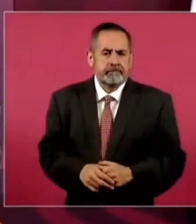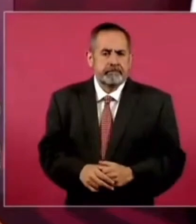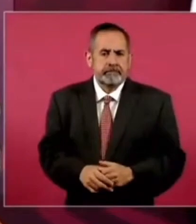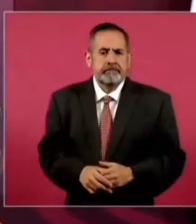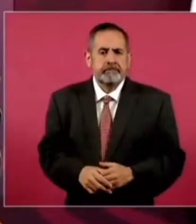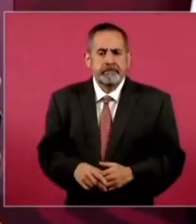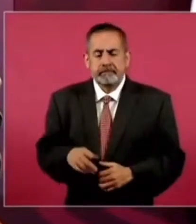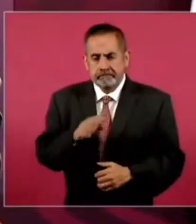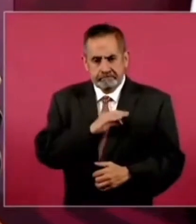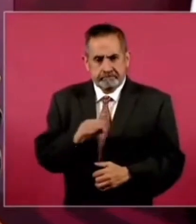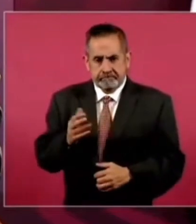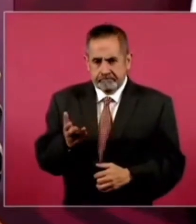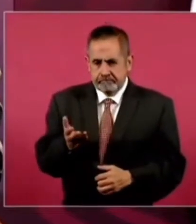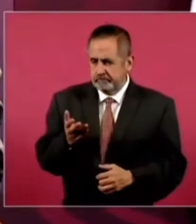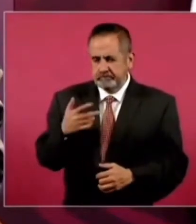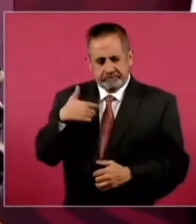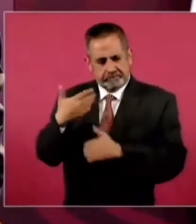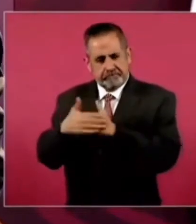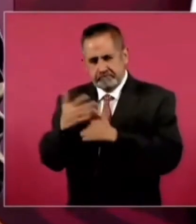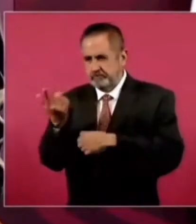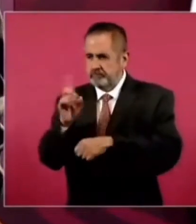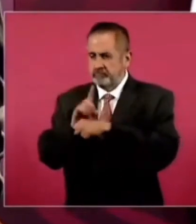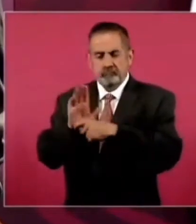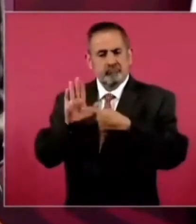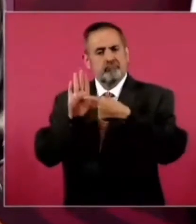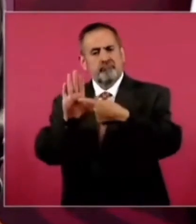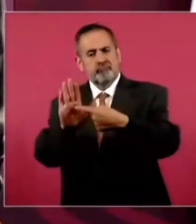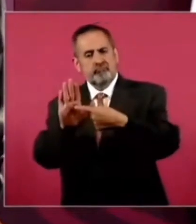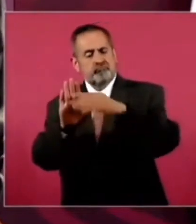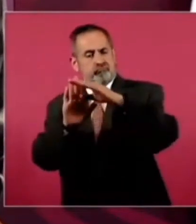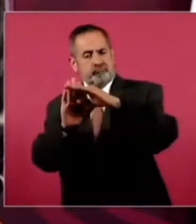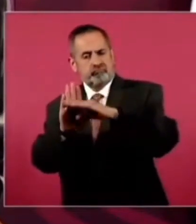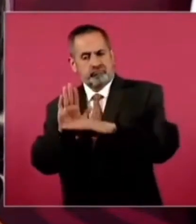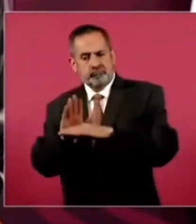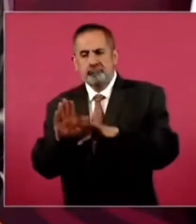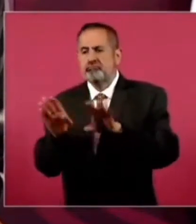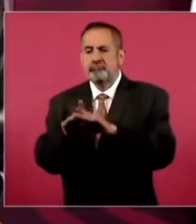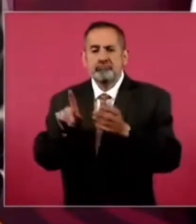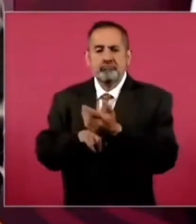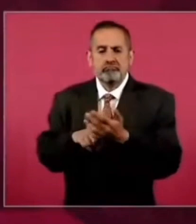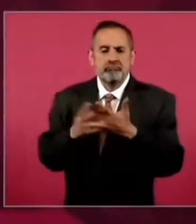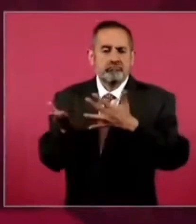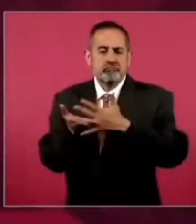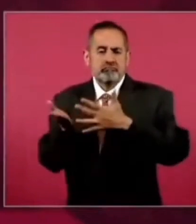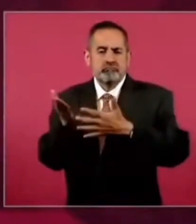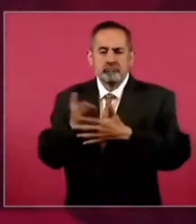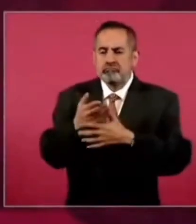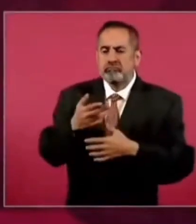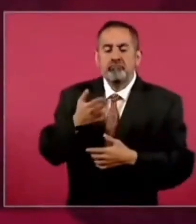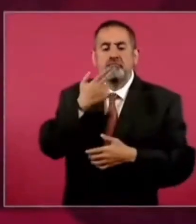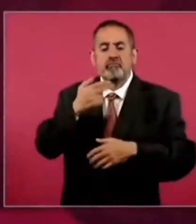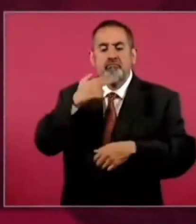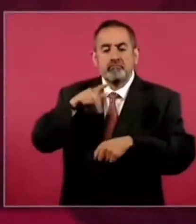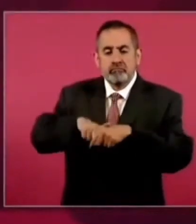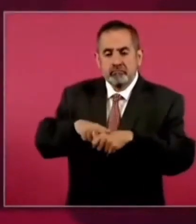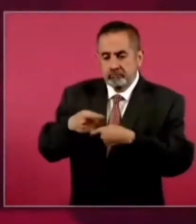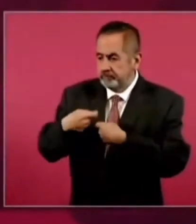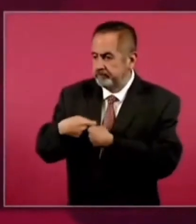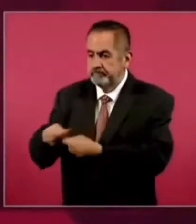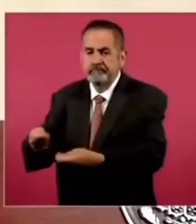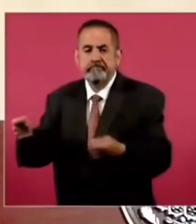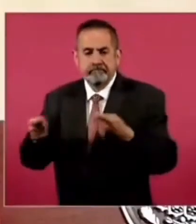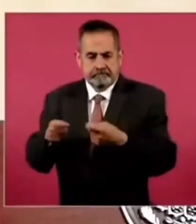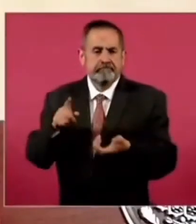Podemos presentarles un día lo que se ha incrementado el reparto de utilidades, lo que reciben ahora